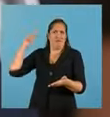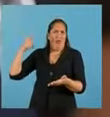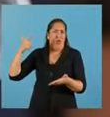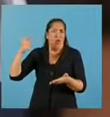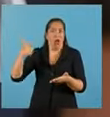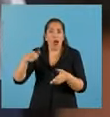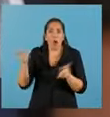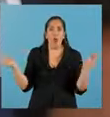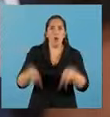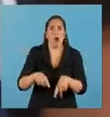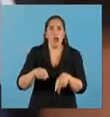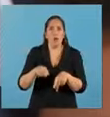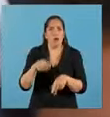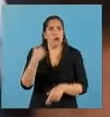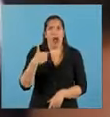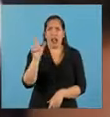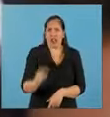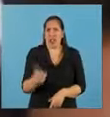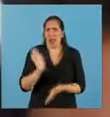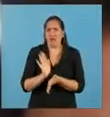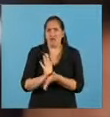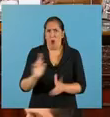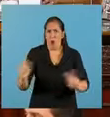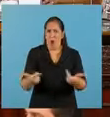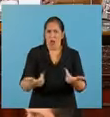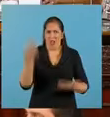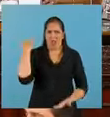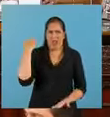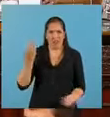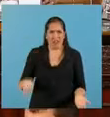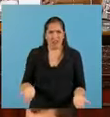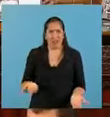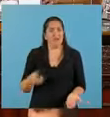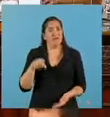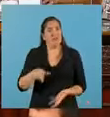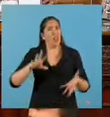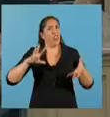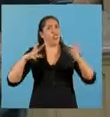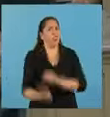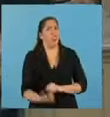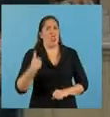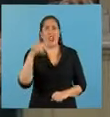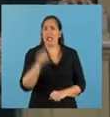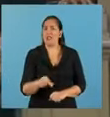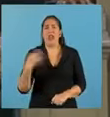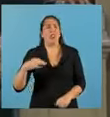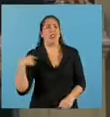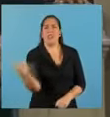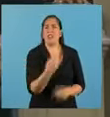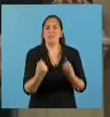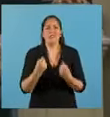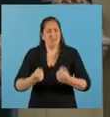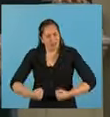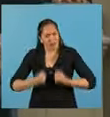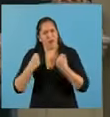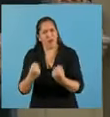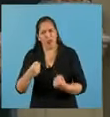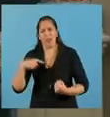enfermedad. El nivel de depreciación argentina es tal que solo un esfuerzo mancomunado que conjugue honestidad